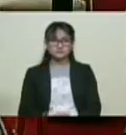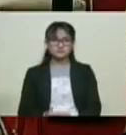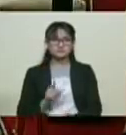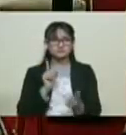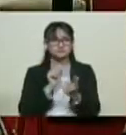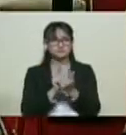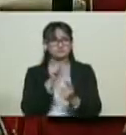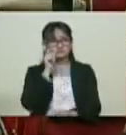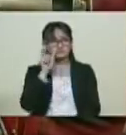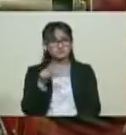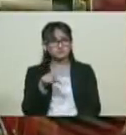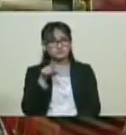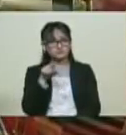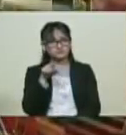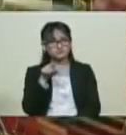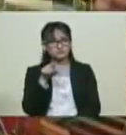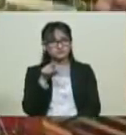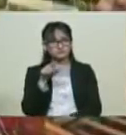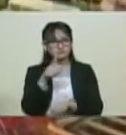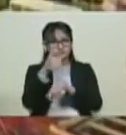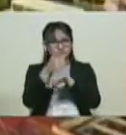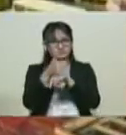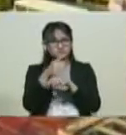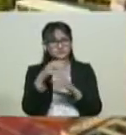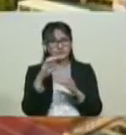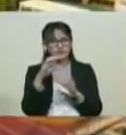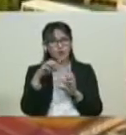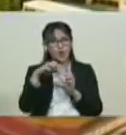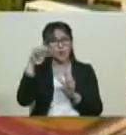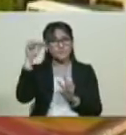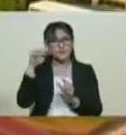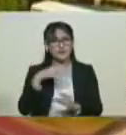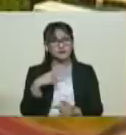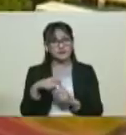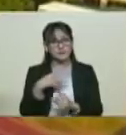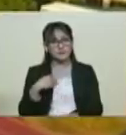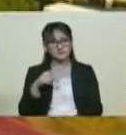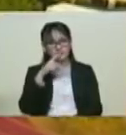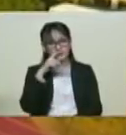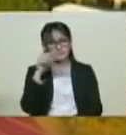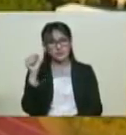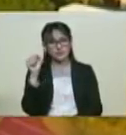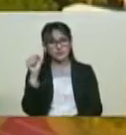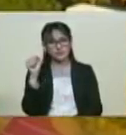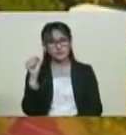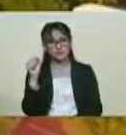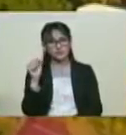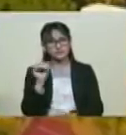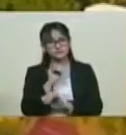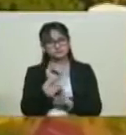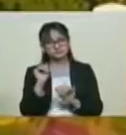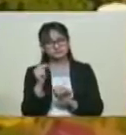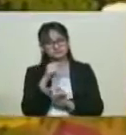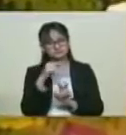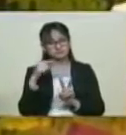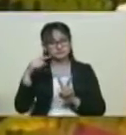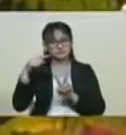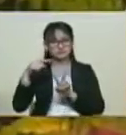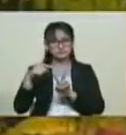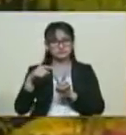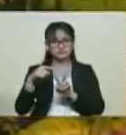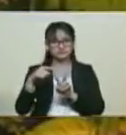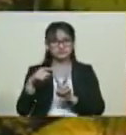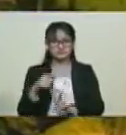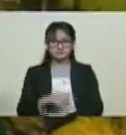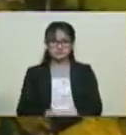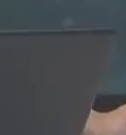Pablo Fernández, dirigente de COPEI, y el presidente Nicolás Maduro Moros, nosotros vamos a despedir este contacto. Más adelante estaremos